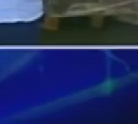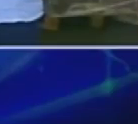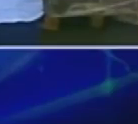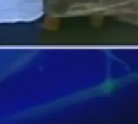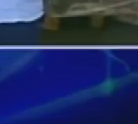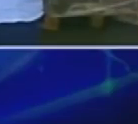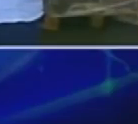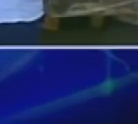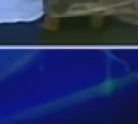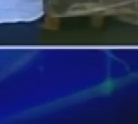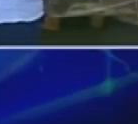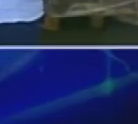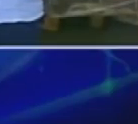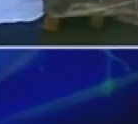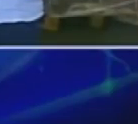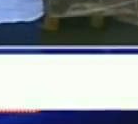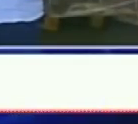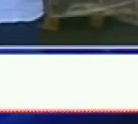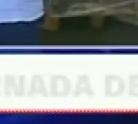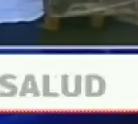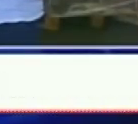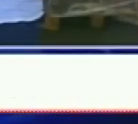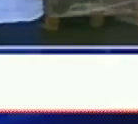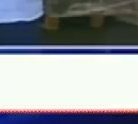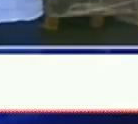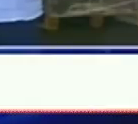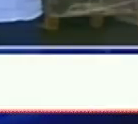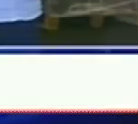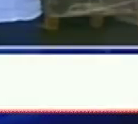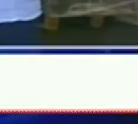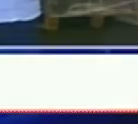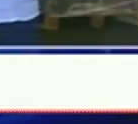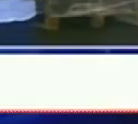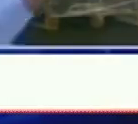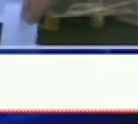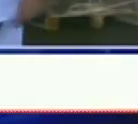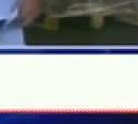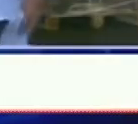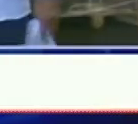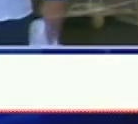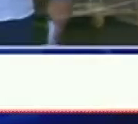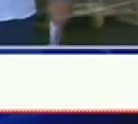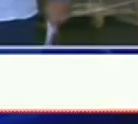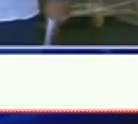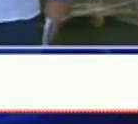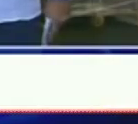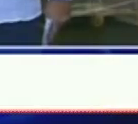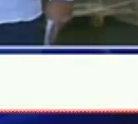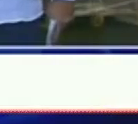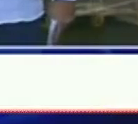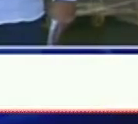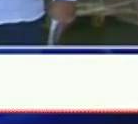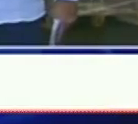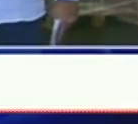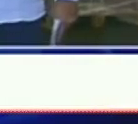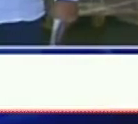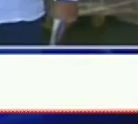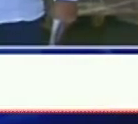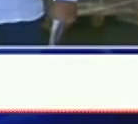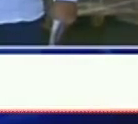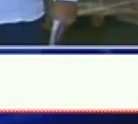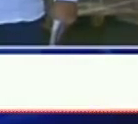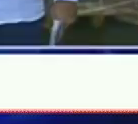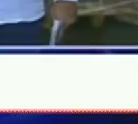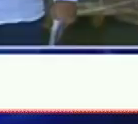hidrocortisona lidocaína penicilina gentamicina salbutamol solfa 10 ina de plata